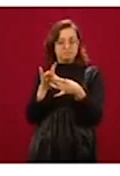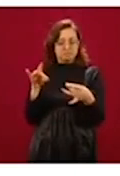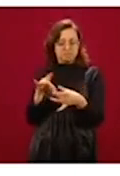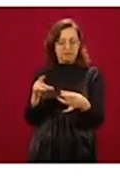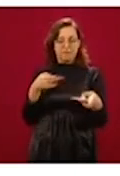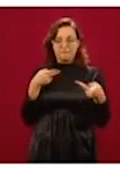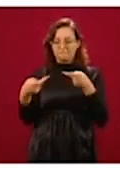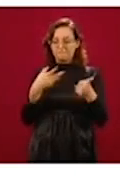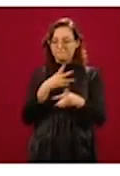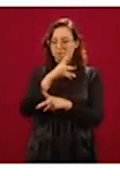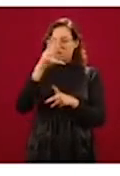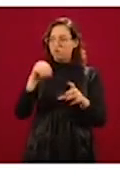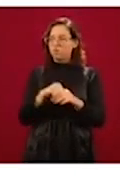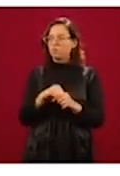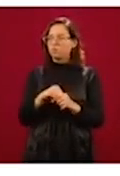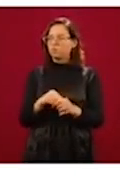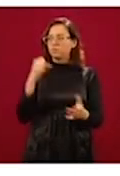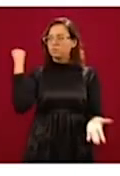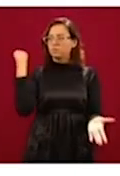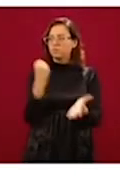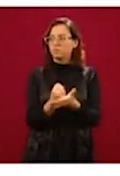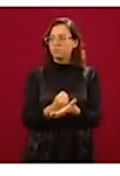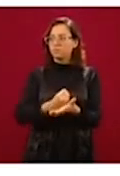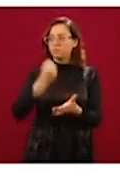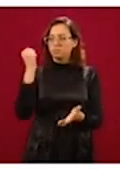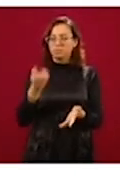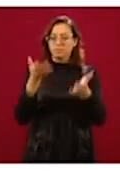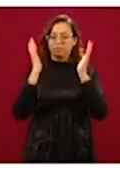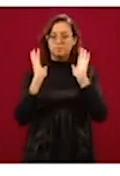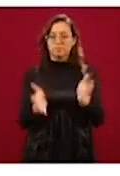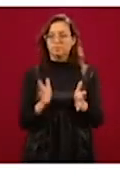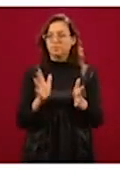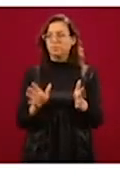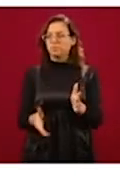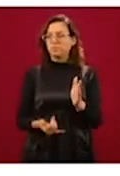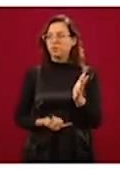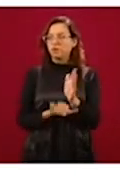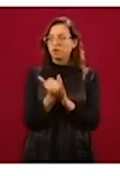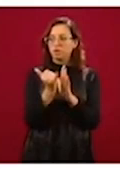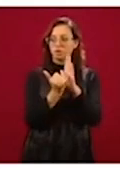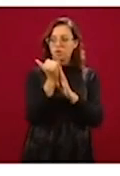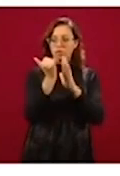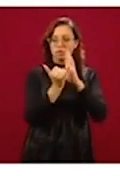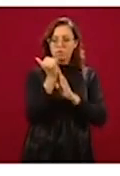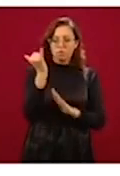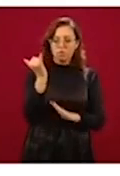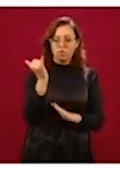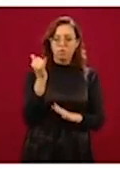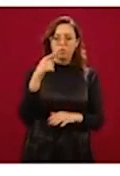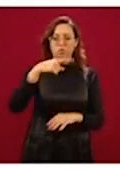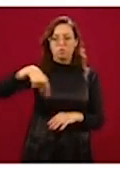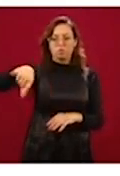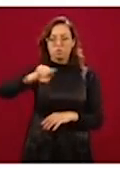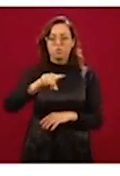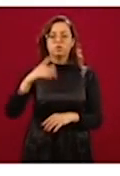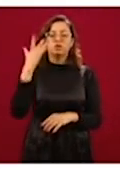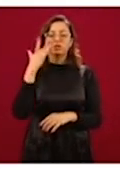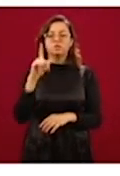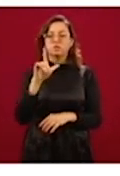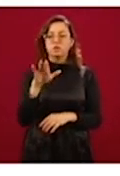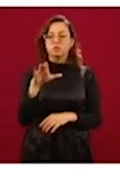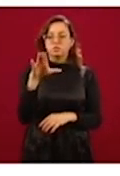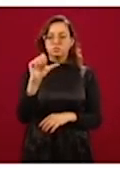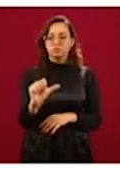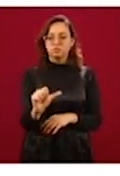autorizado validado y terminado y los trabajos de construcción que están realizando en el polígono de santalucía corresponden